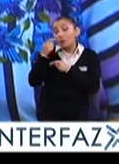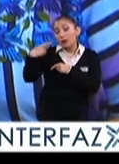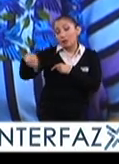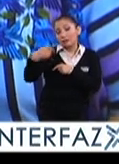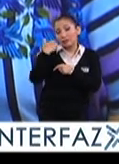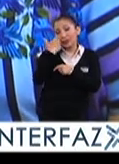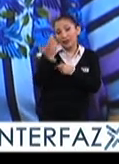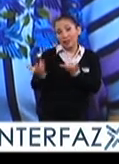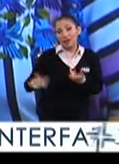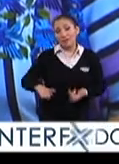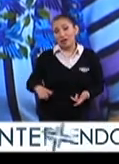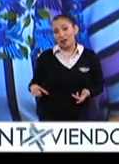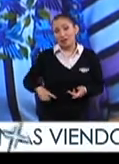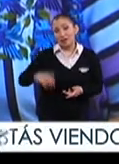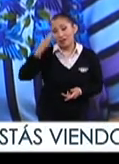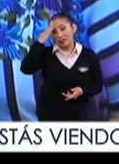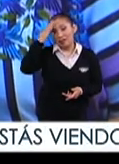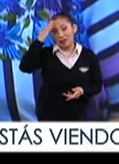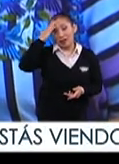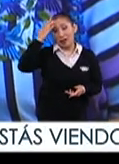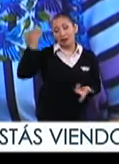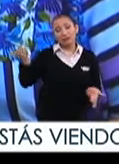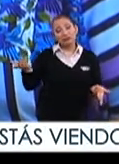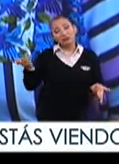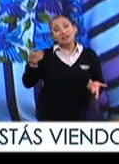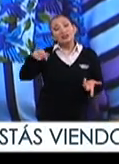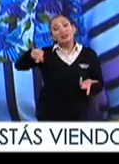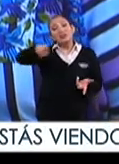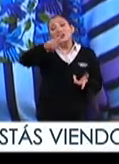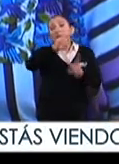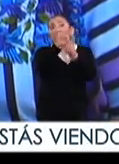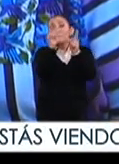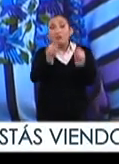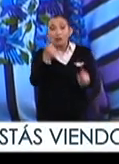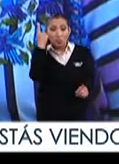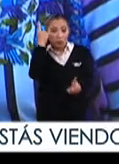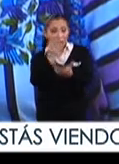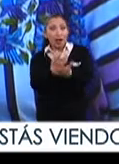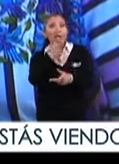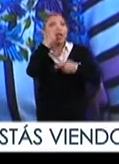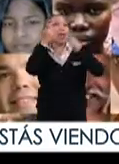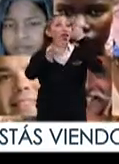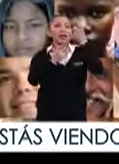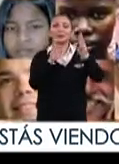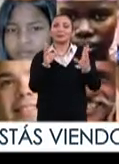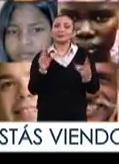política. La cultura de paz no puede ser solo una teoría.